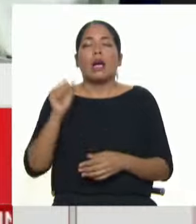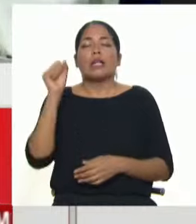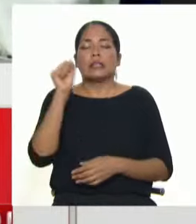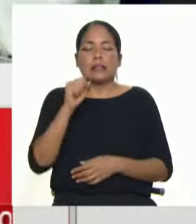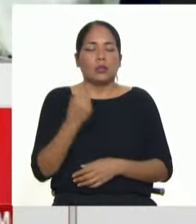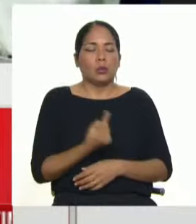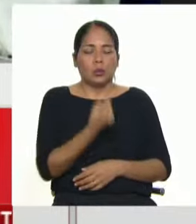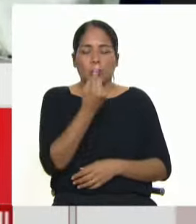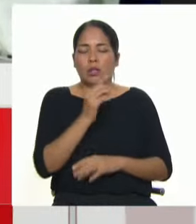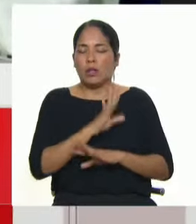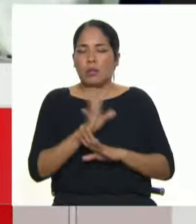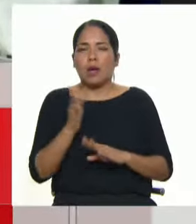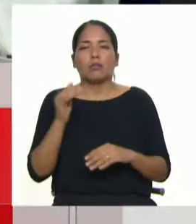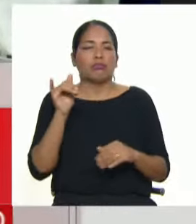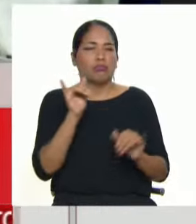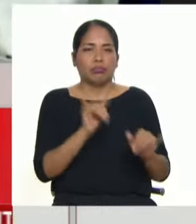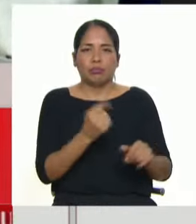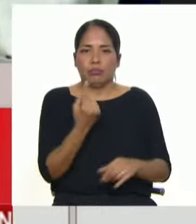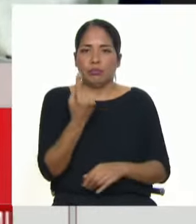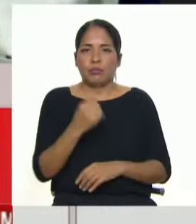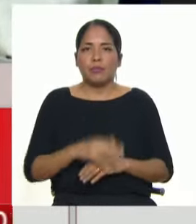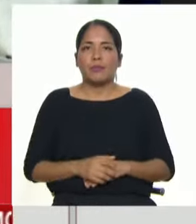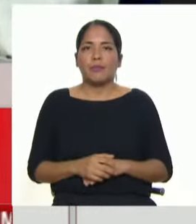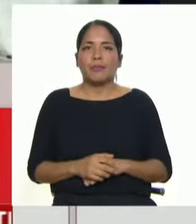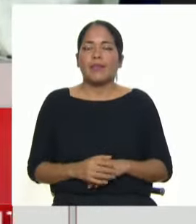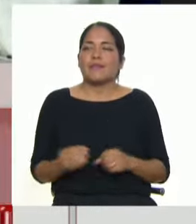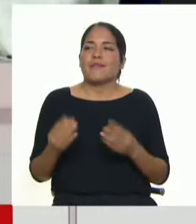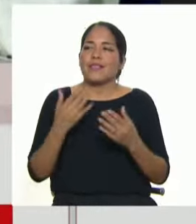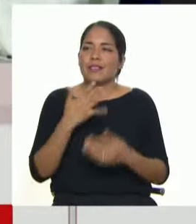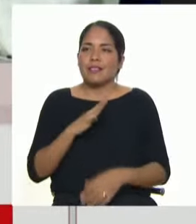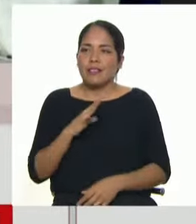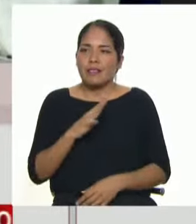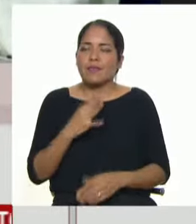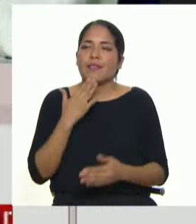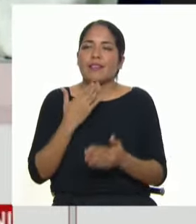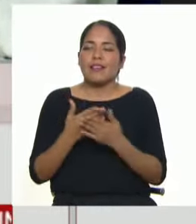Ok, listo. Muy amable, señor Guerra. Gracias por atendernos con esta información.